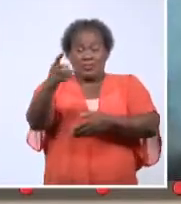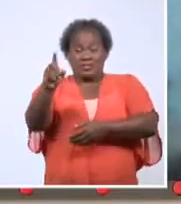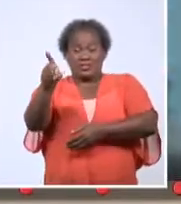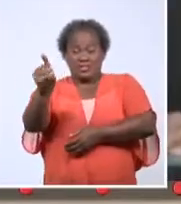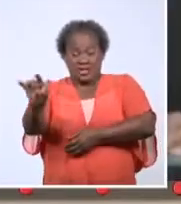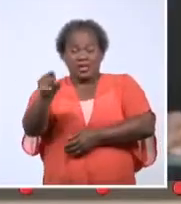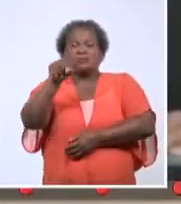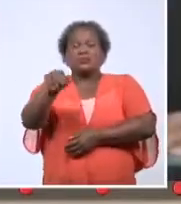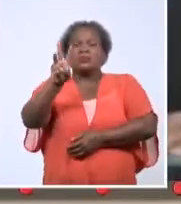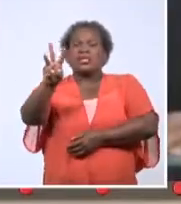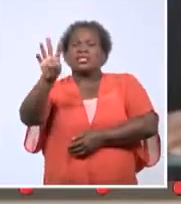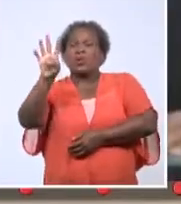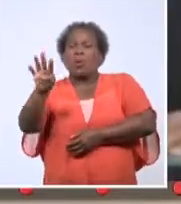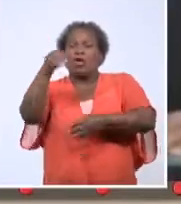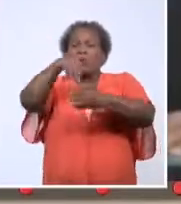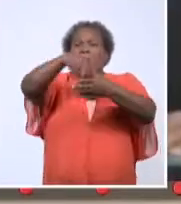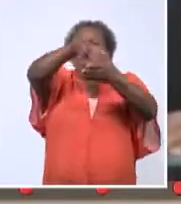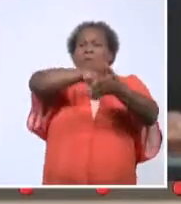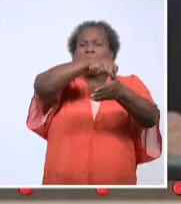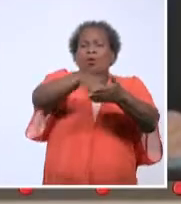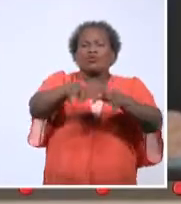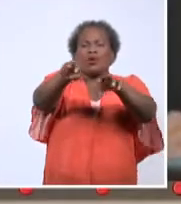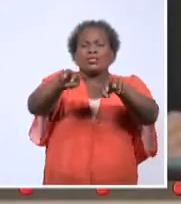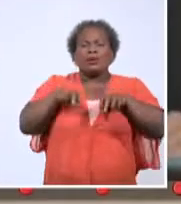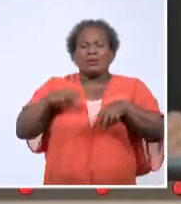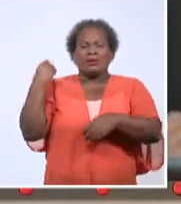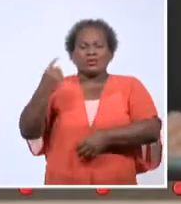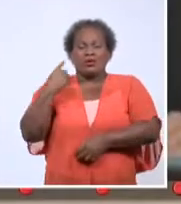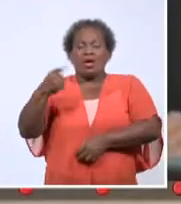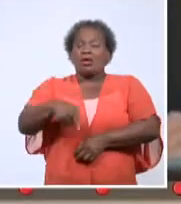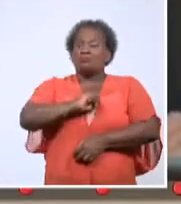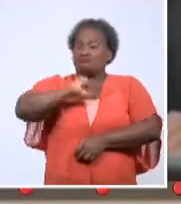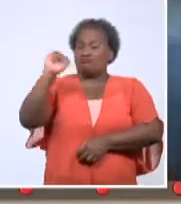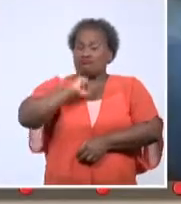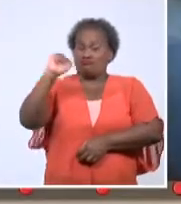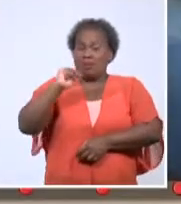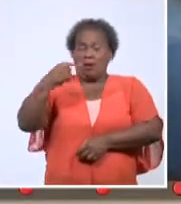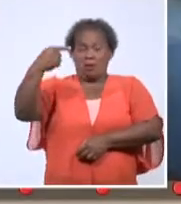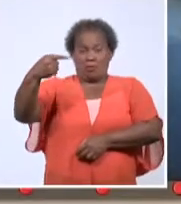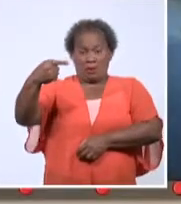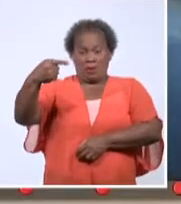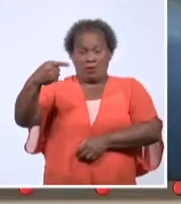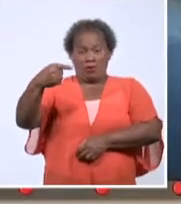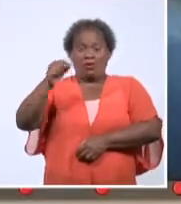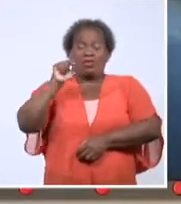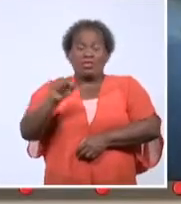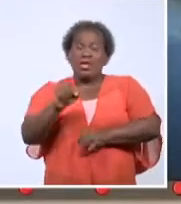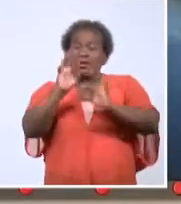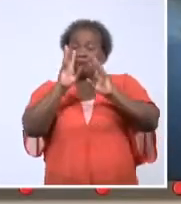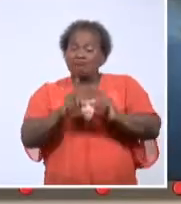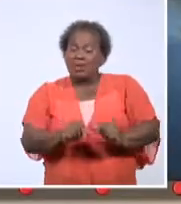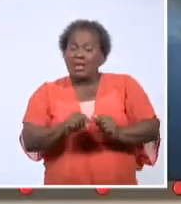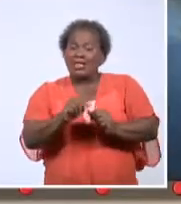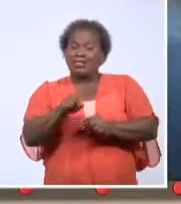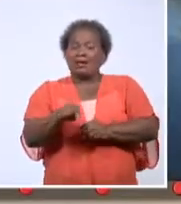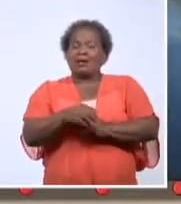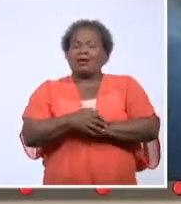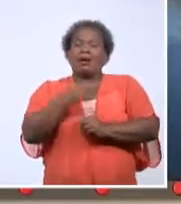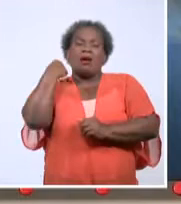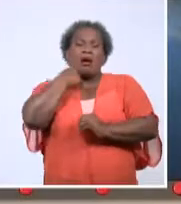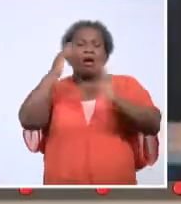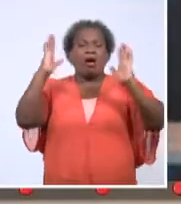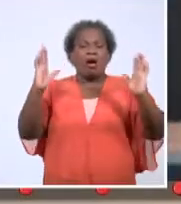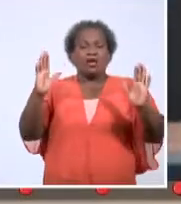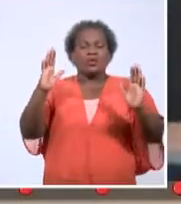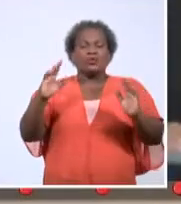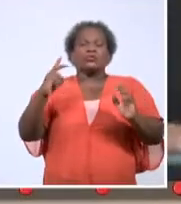34 escaños en la Asamblea Nacional, lo que le permitió alcanzar el primero de los dos ítems en su lista personal. Ese año pasó a la